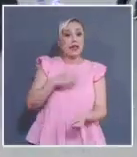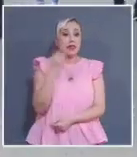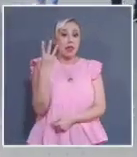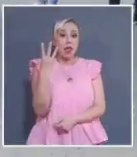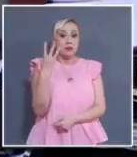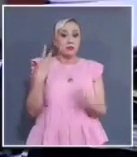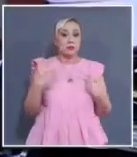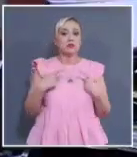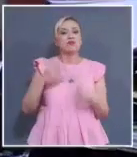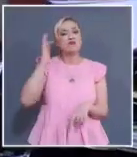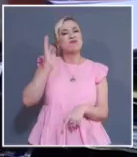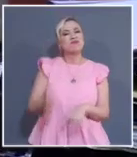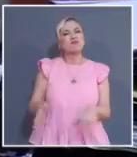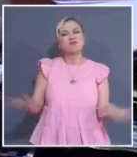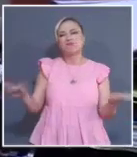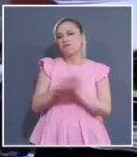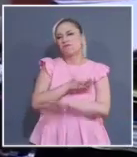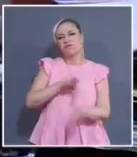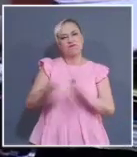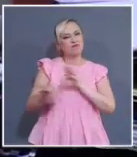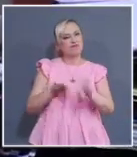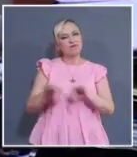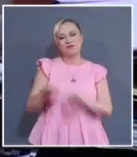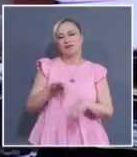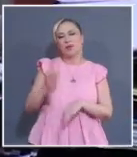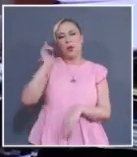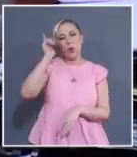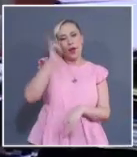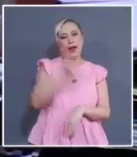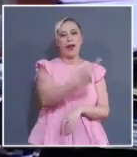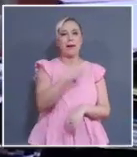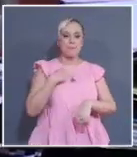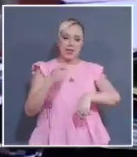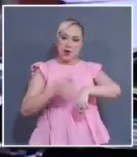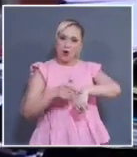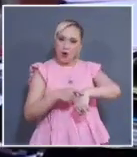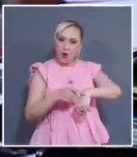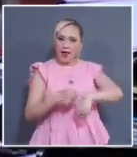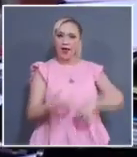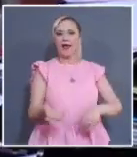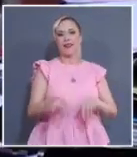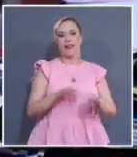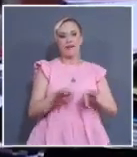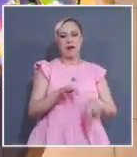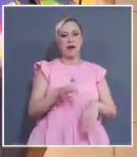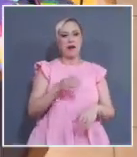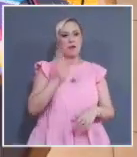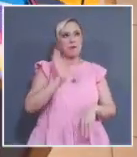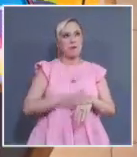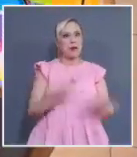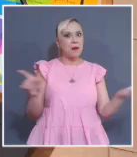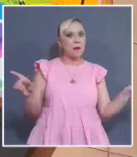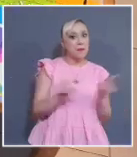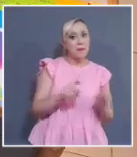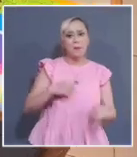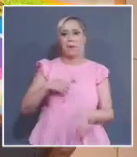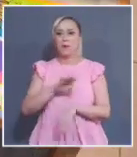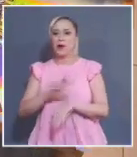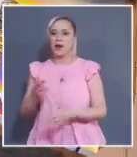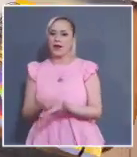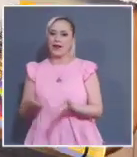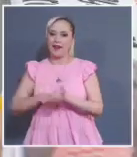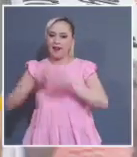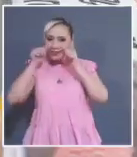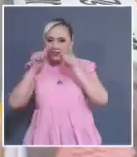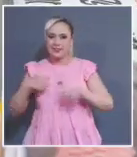les ofrecieran una mejor combinación de trabajo y tiempo libre, de acuerdo con el reporte de New Human Age, elaborado por la empresa de